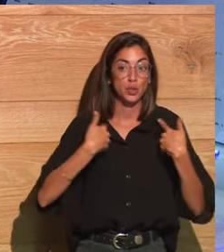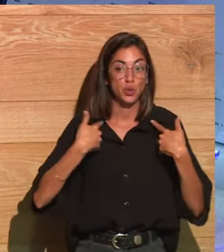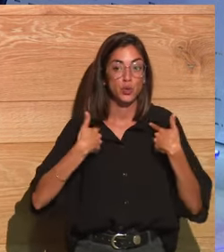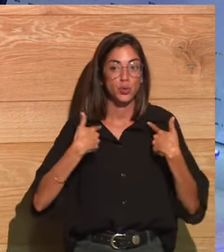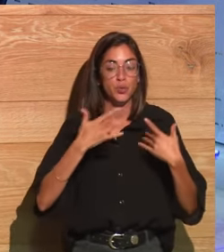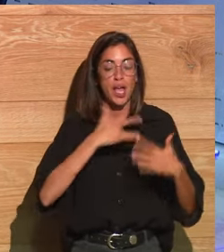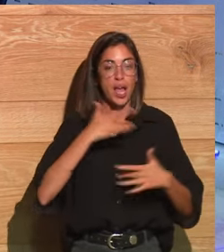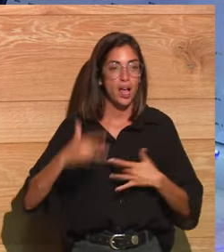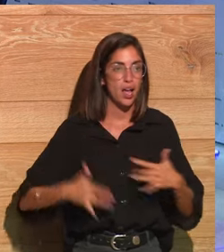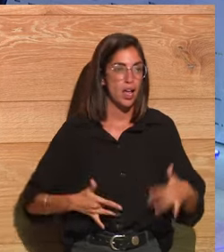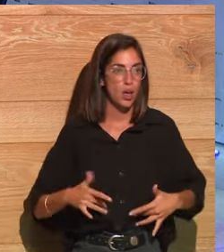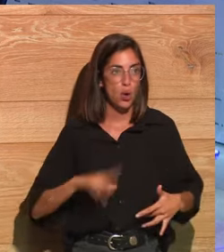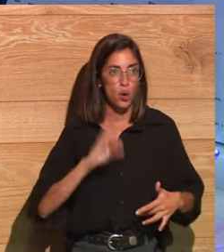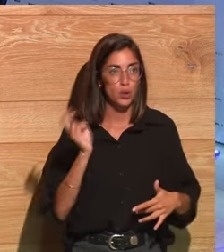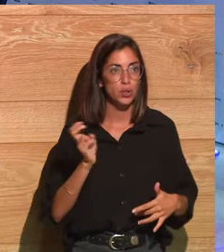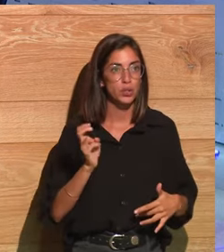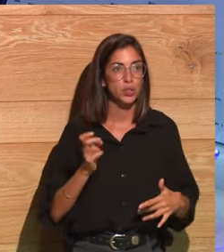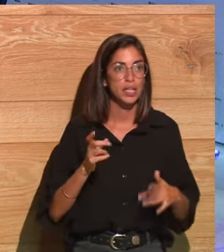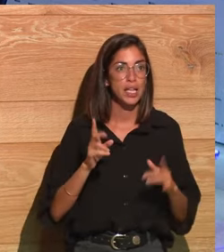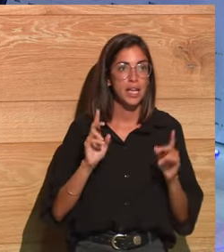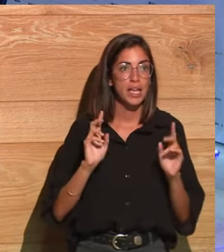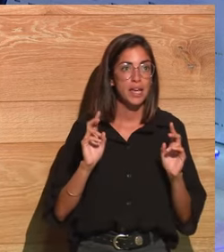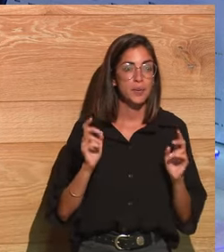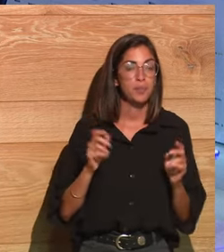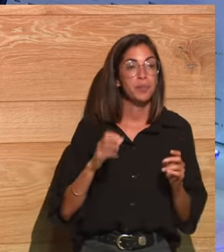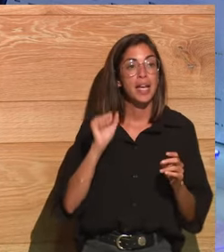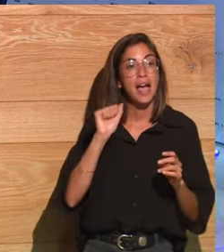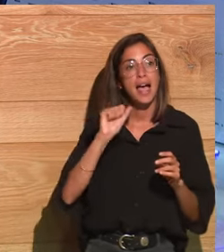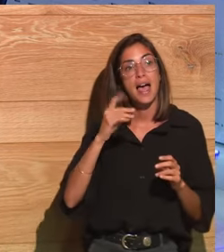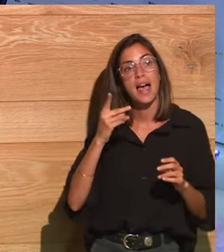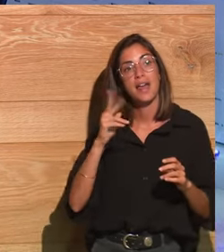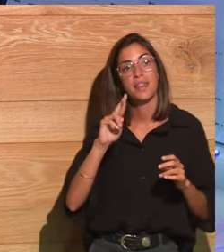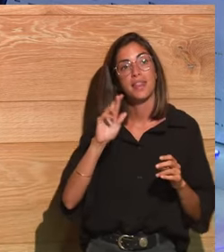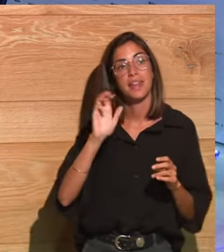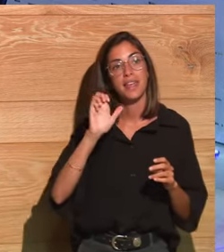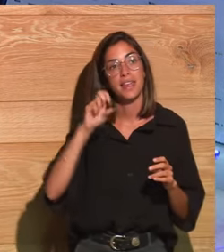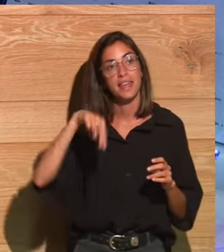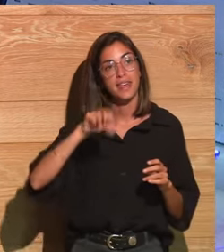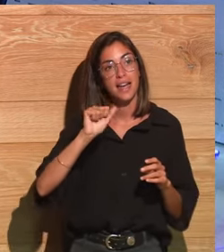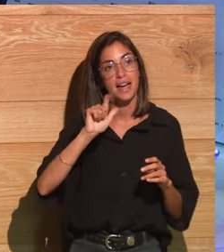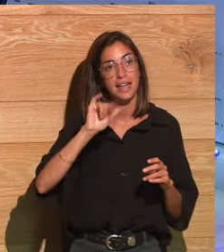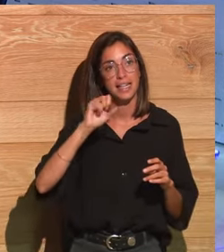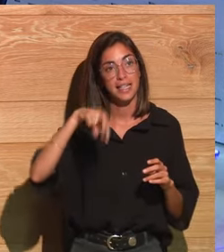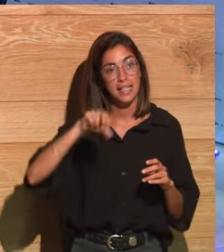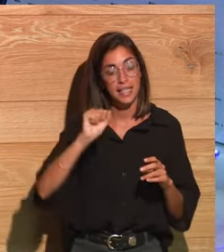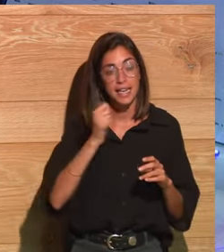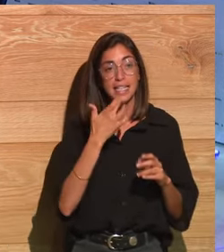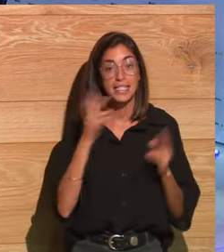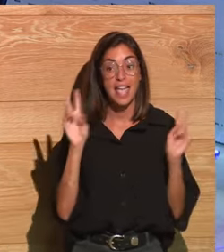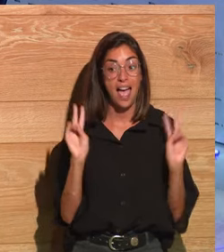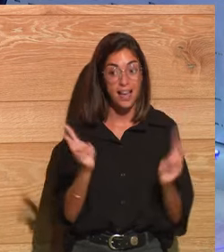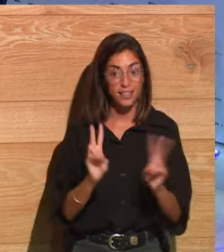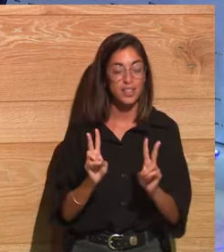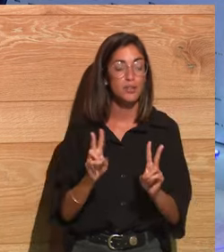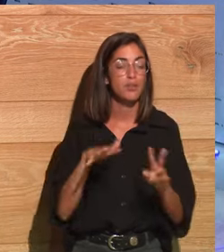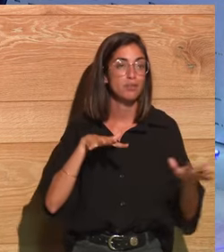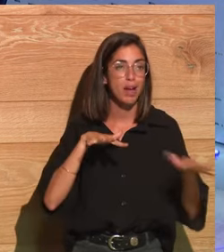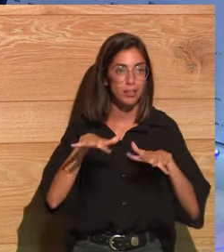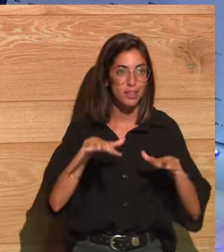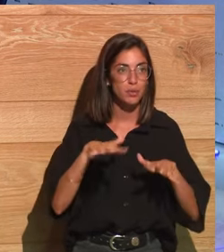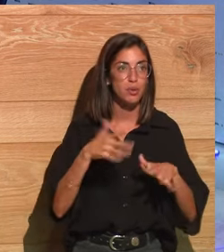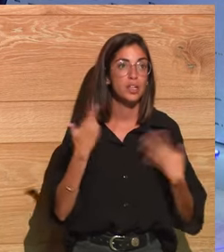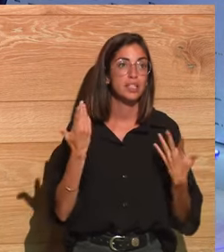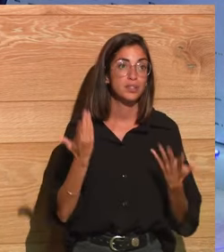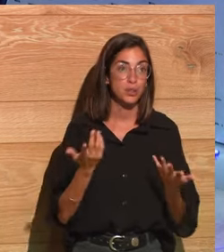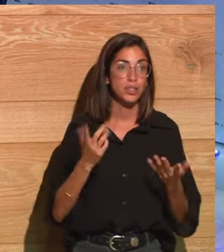alerta, ¿no? el de la adrenalina, el eje hipotalámico hipofisario, que nos ponen alerta a los problemas, si está constantemente activado, va a tener muchos efectos